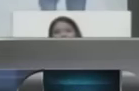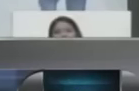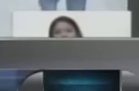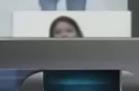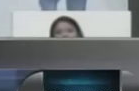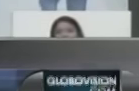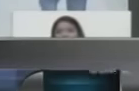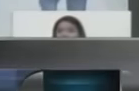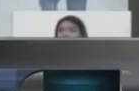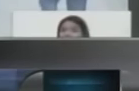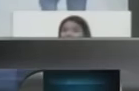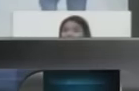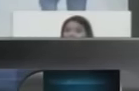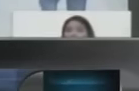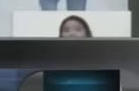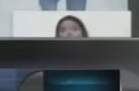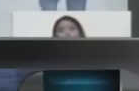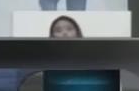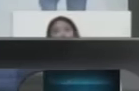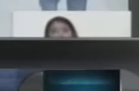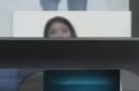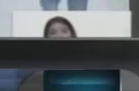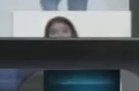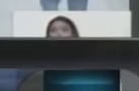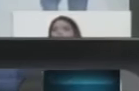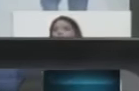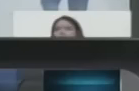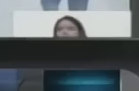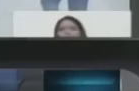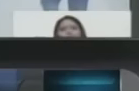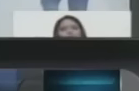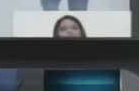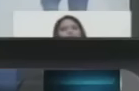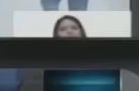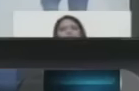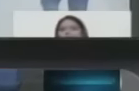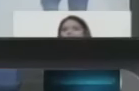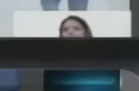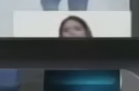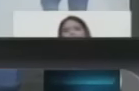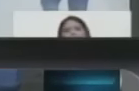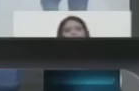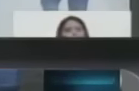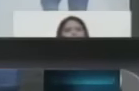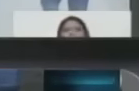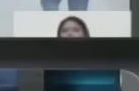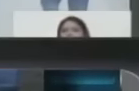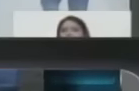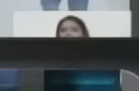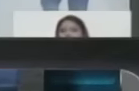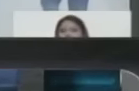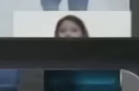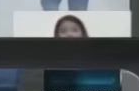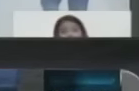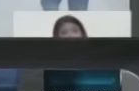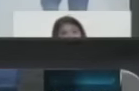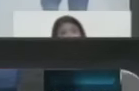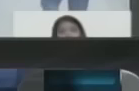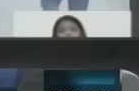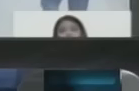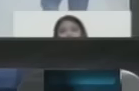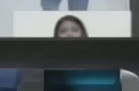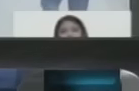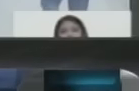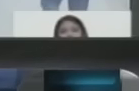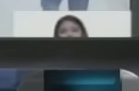sector privado, ni del sector público, porque estamos decididos a enfrentar este flagelo. A esta hora, el parte